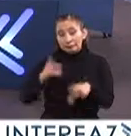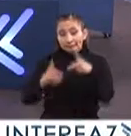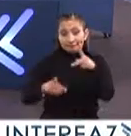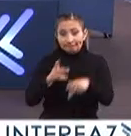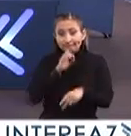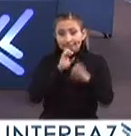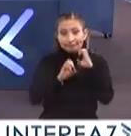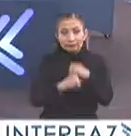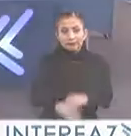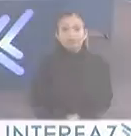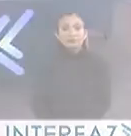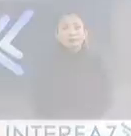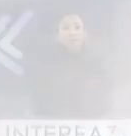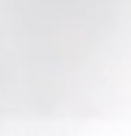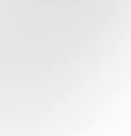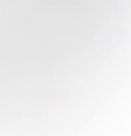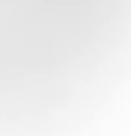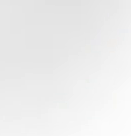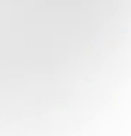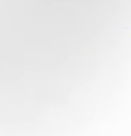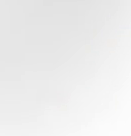entrevista.